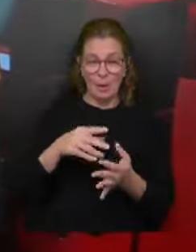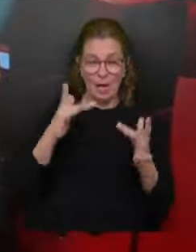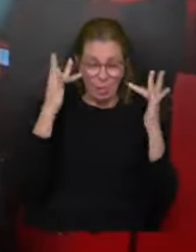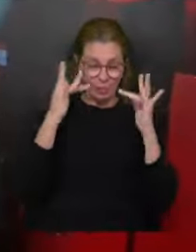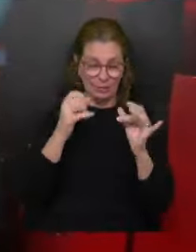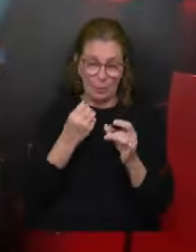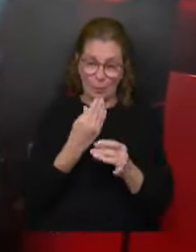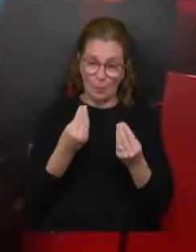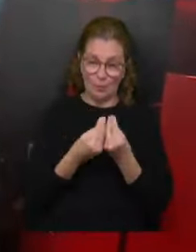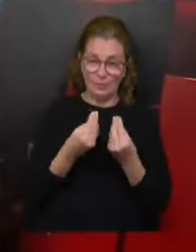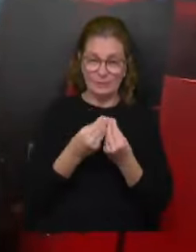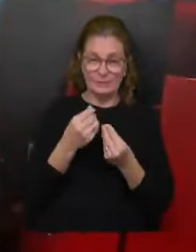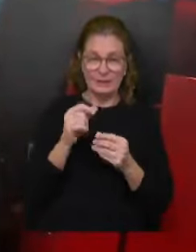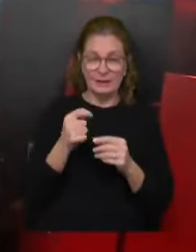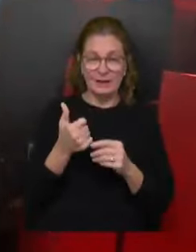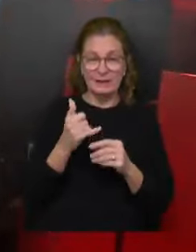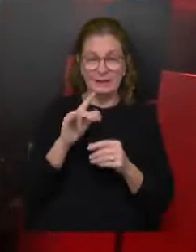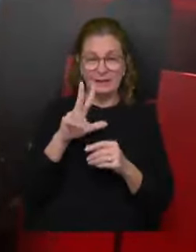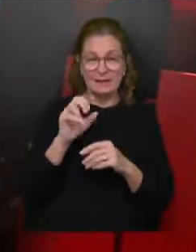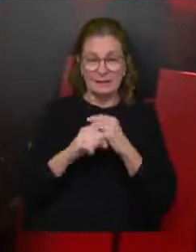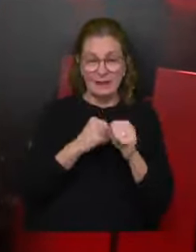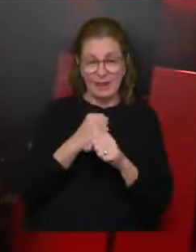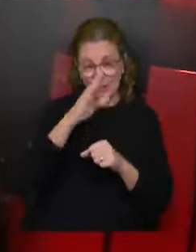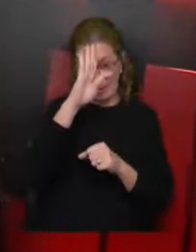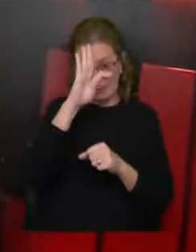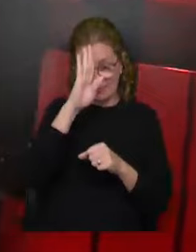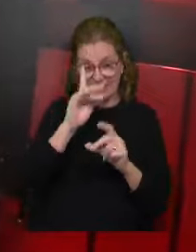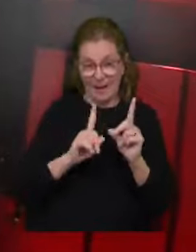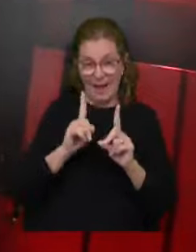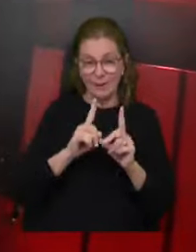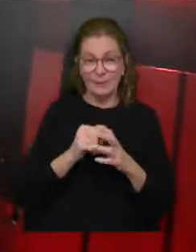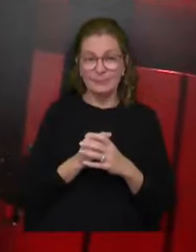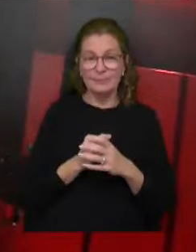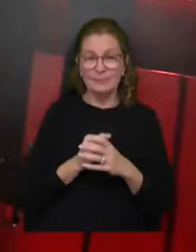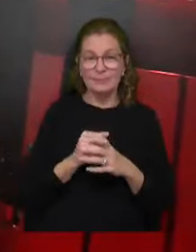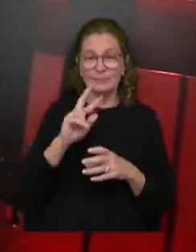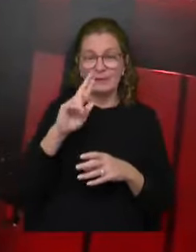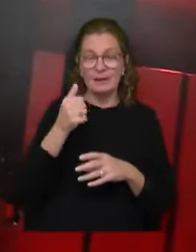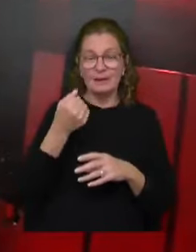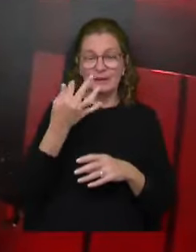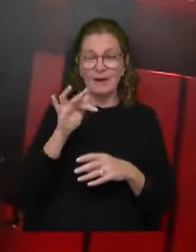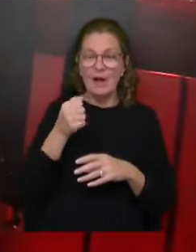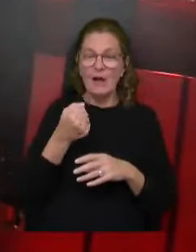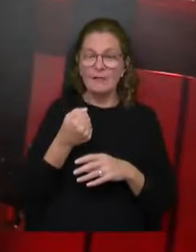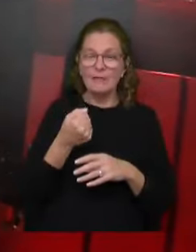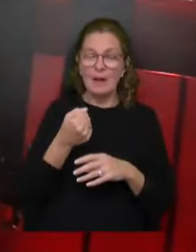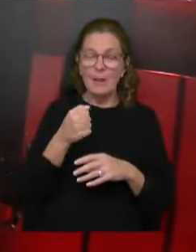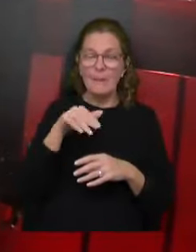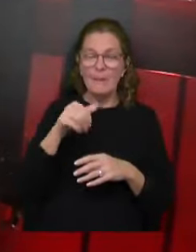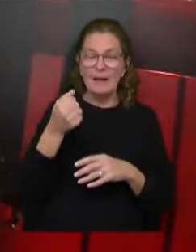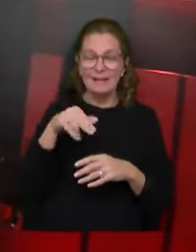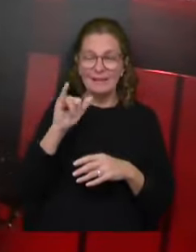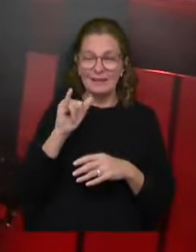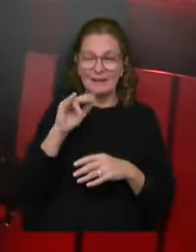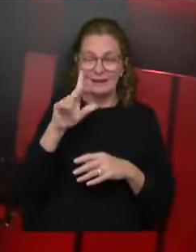educados. Bueno, pará. Si ya con 30 años, chiquilines tenían que aprender. Sí, algo sí. Rafa Dibelo, Nico Luthier, Mandril y Rafa, los recibimos